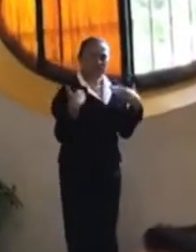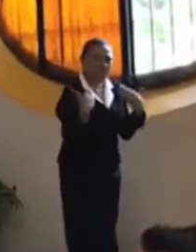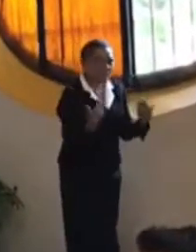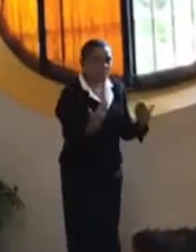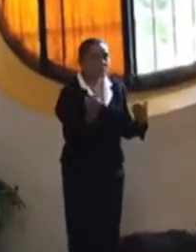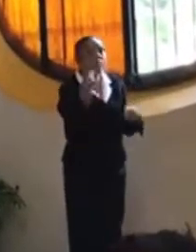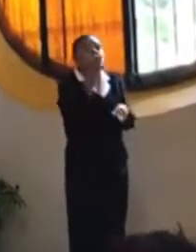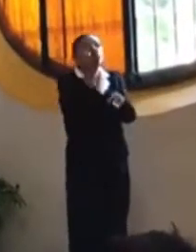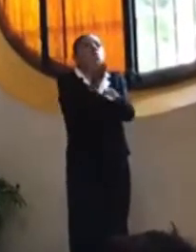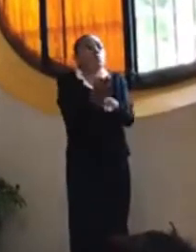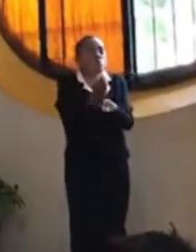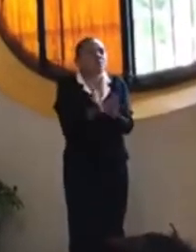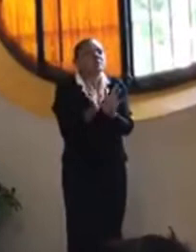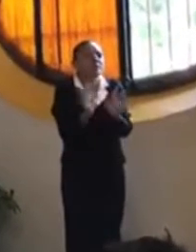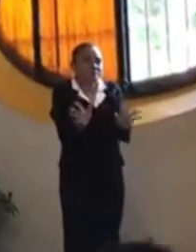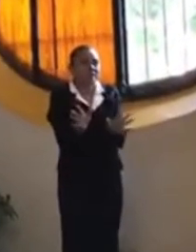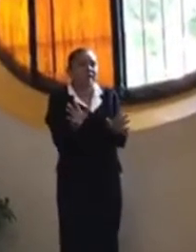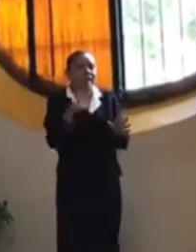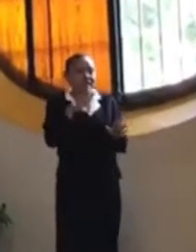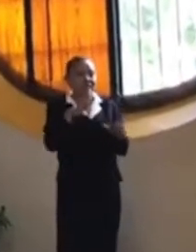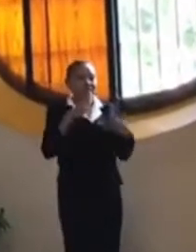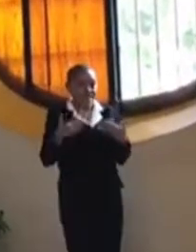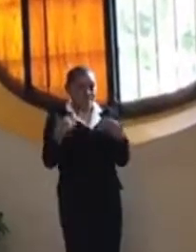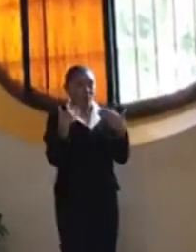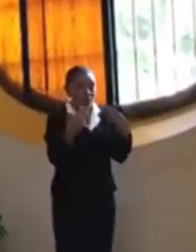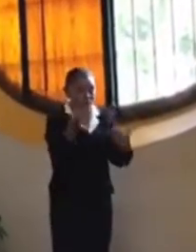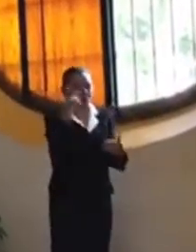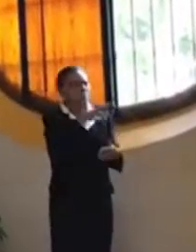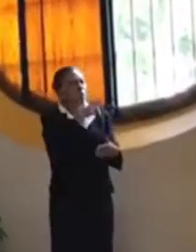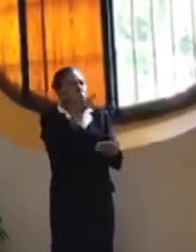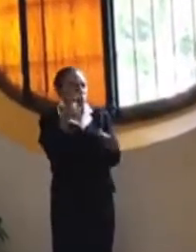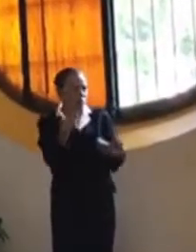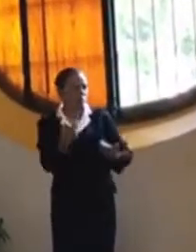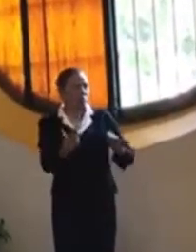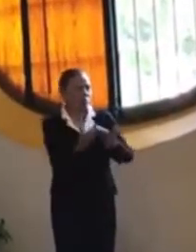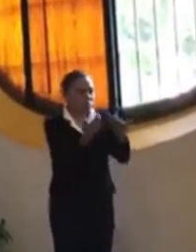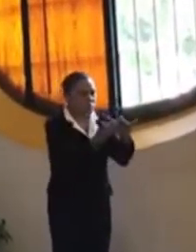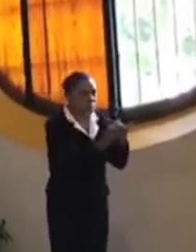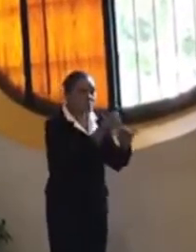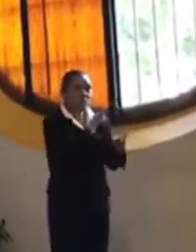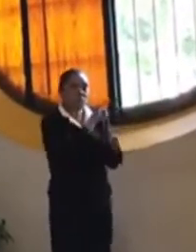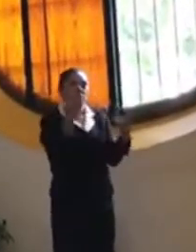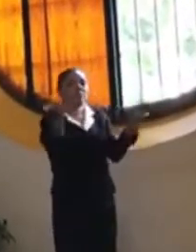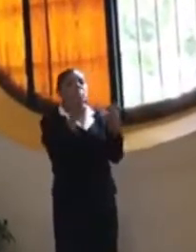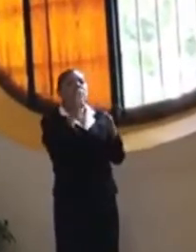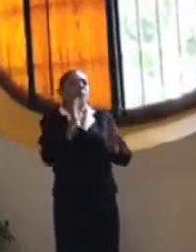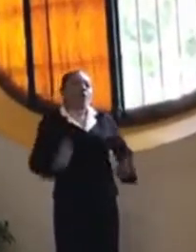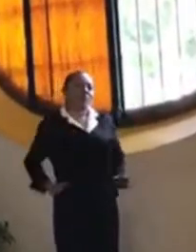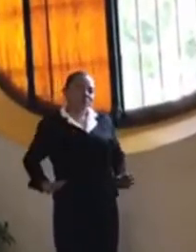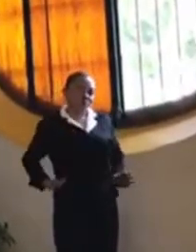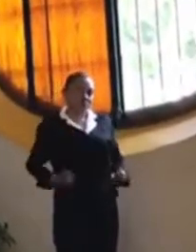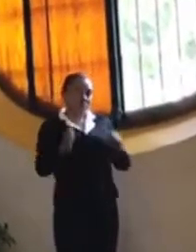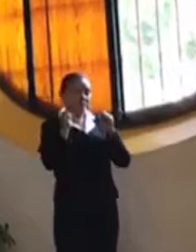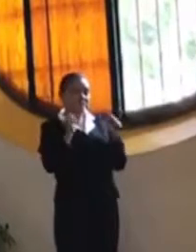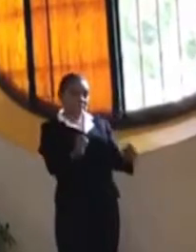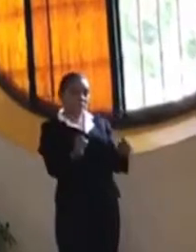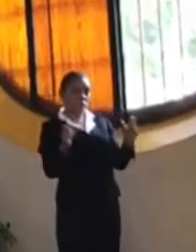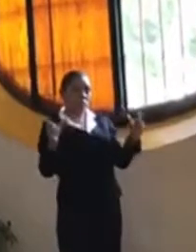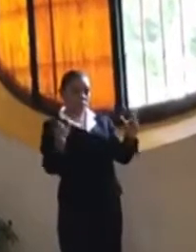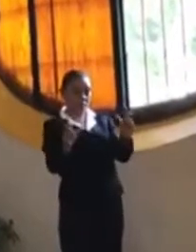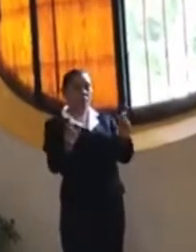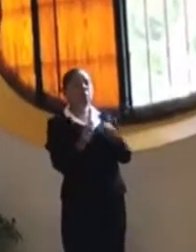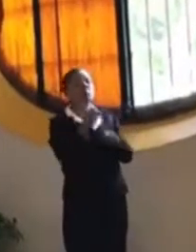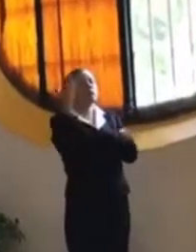para que haya inversiones, empleos y podamos generar mejores condiciones de seguridad. El secuestro y la extorsión han